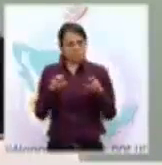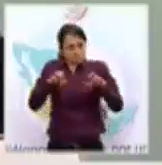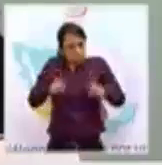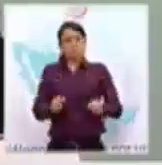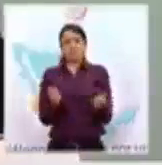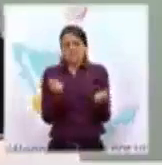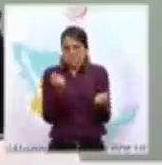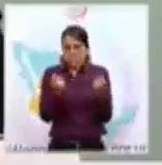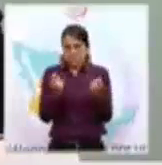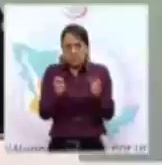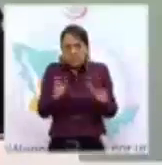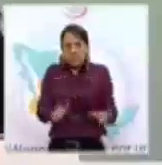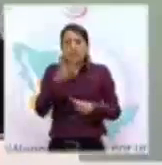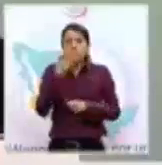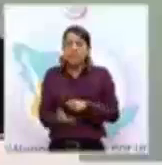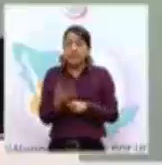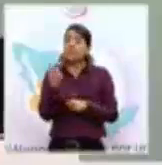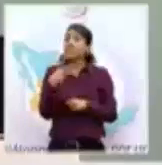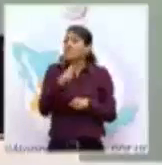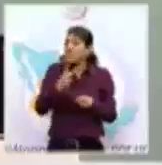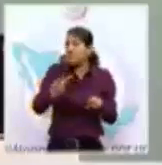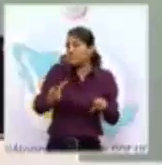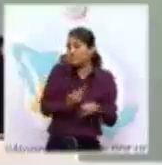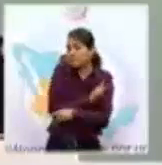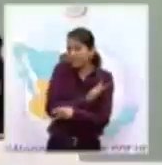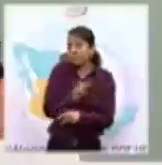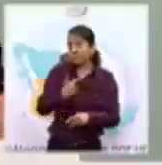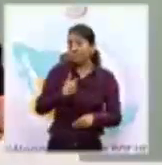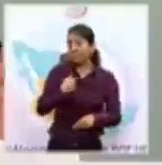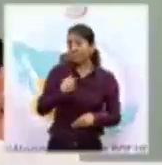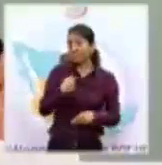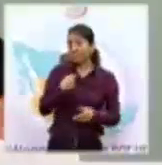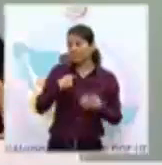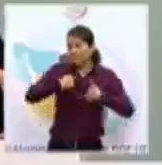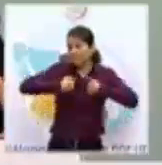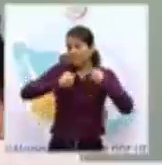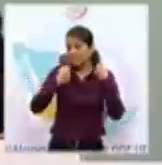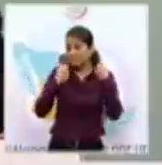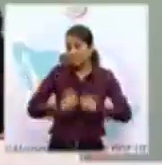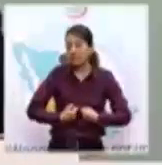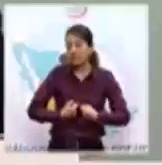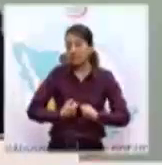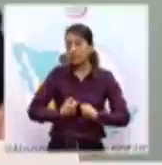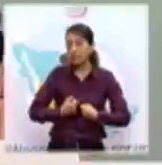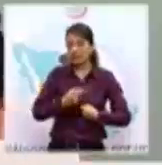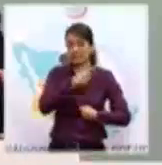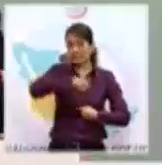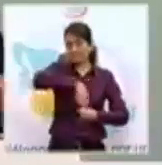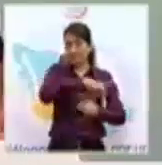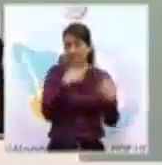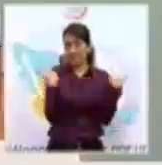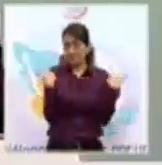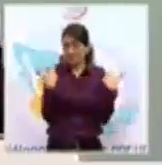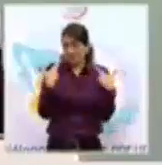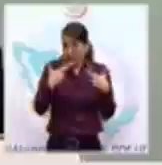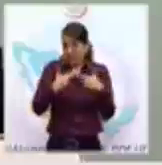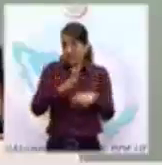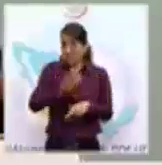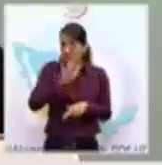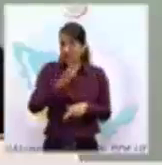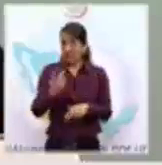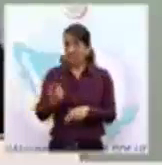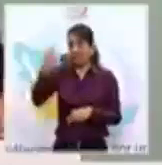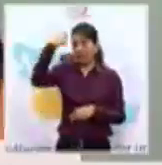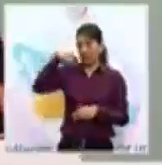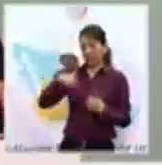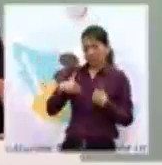creo que no intencionado necesariamente, pero es que yo sí creo que para hoy por hoy, para el grueso de los maestros del país, la reforma es una amenaza. Sobre